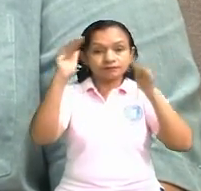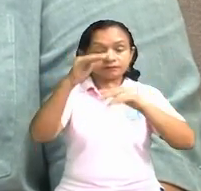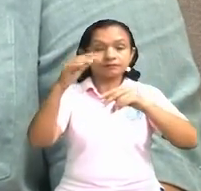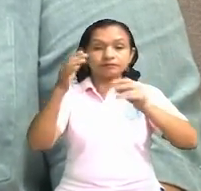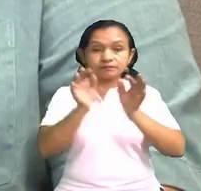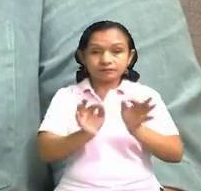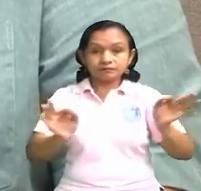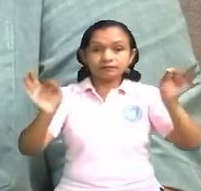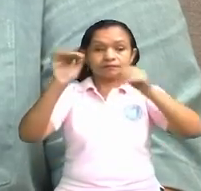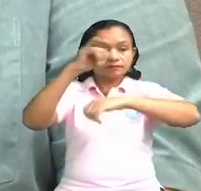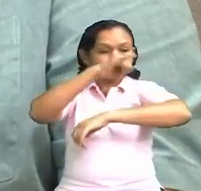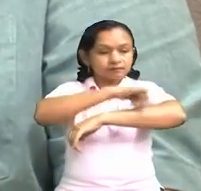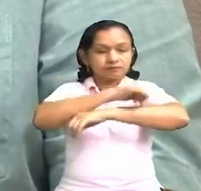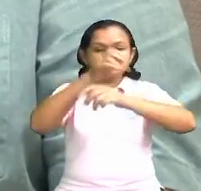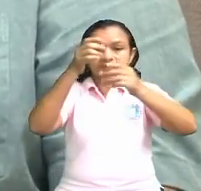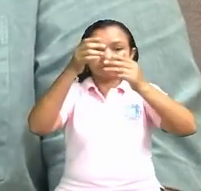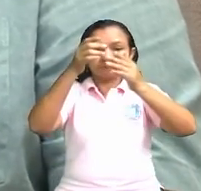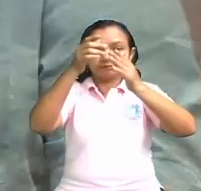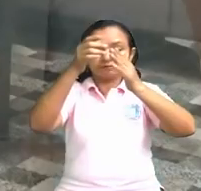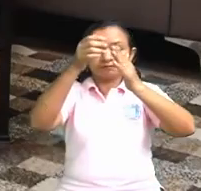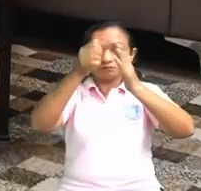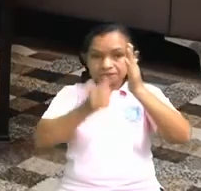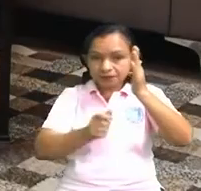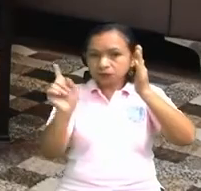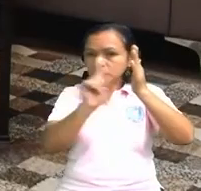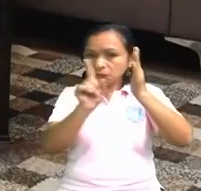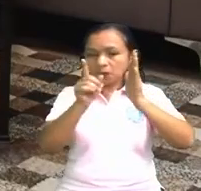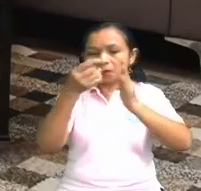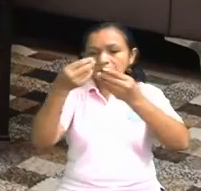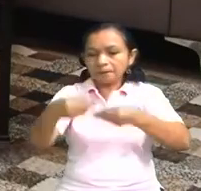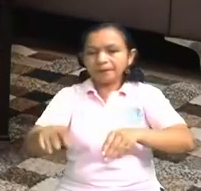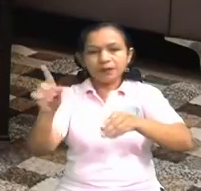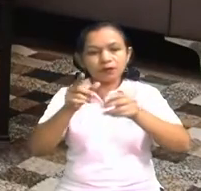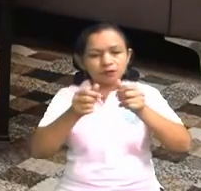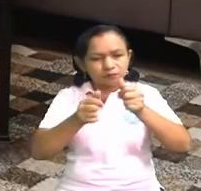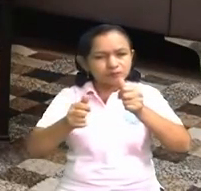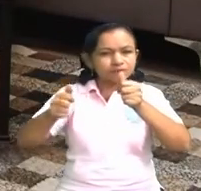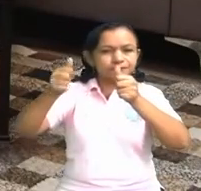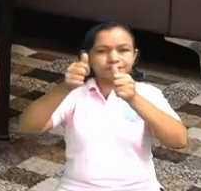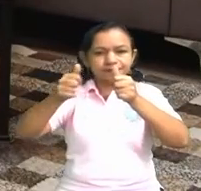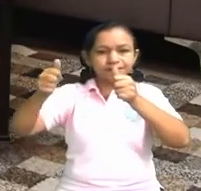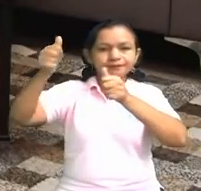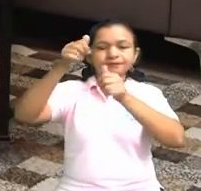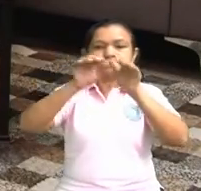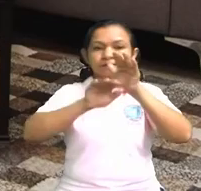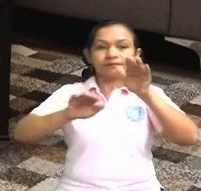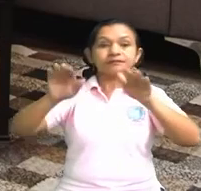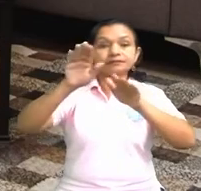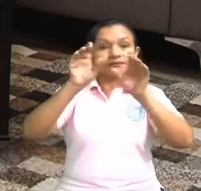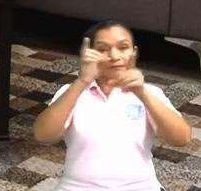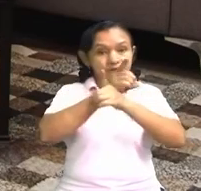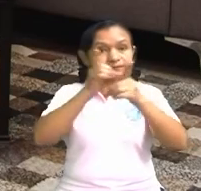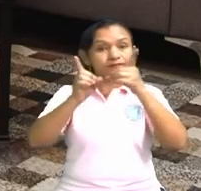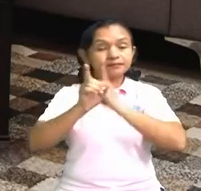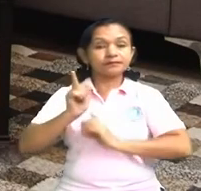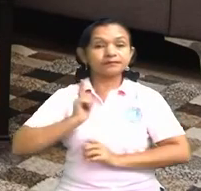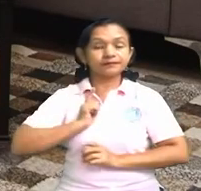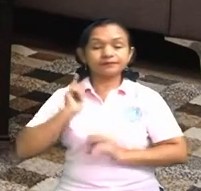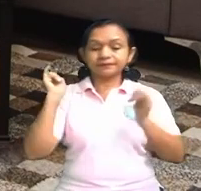certificación y calificación no baje. Por lo tanto, estamos en constante preparación y capacitación.